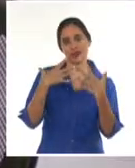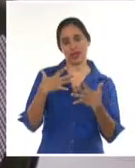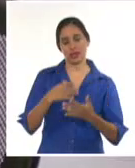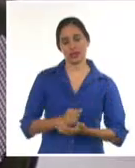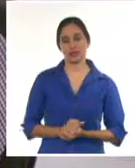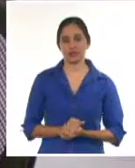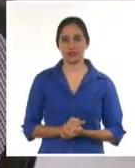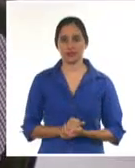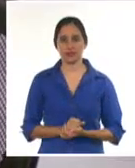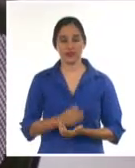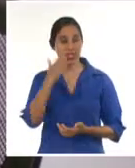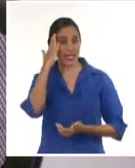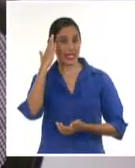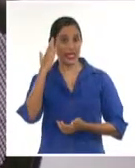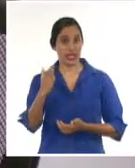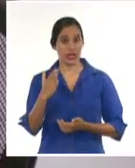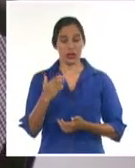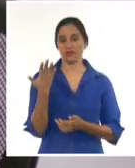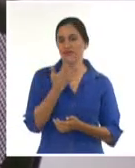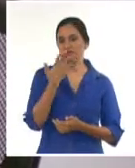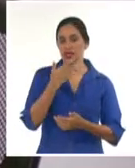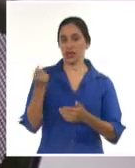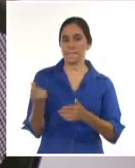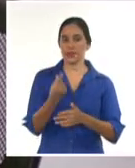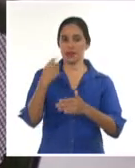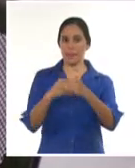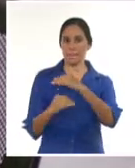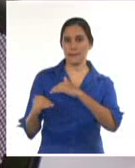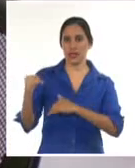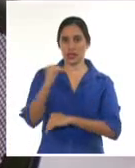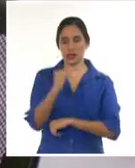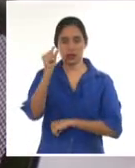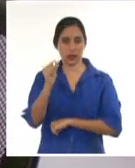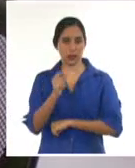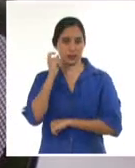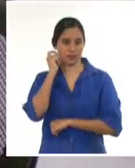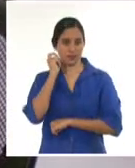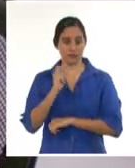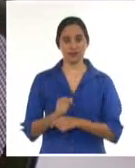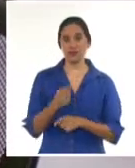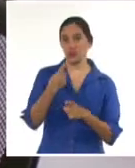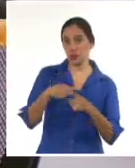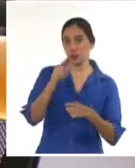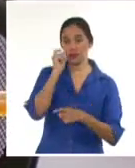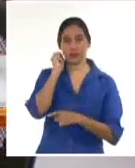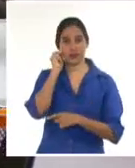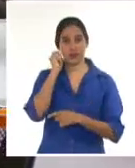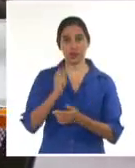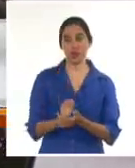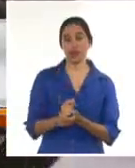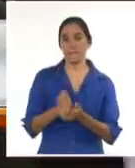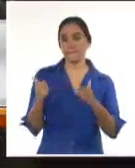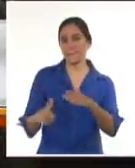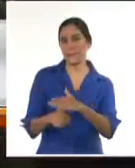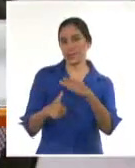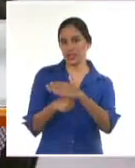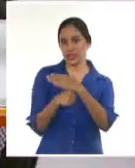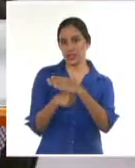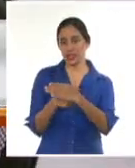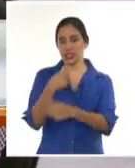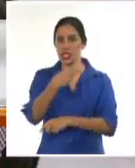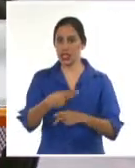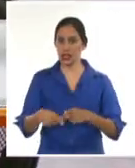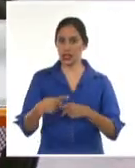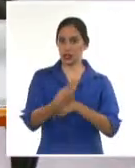Querido primer ministro Rey González, querida presidenta Xiomara Castro, estimado presidente Gustavo Petro,